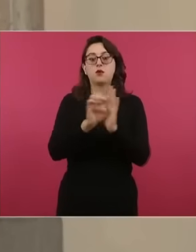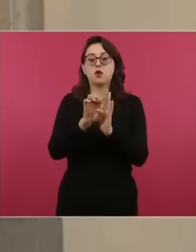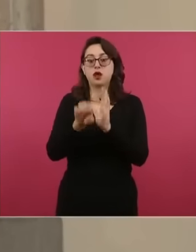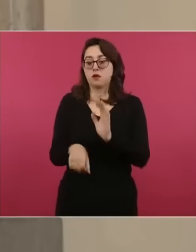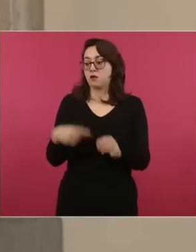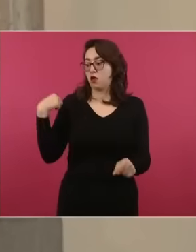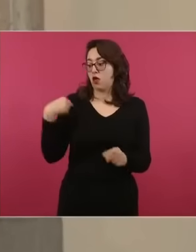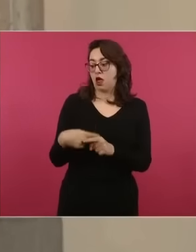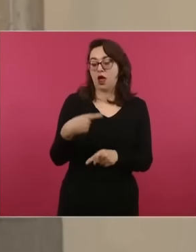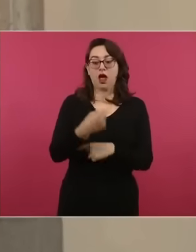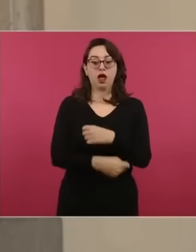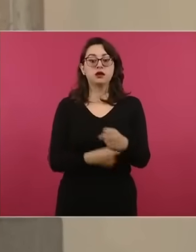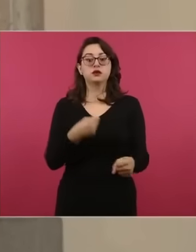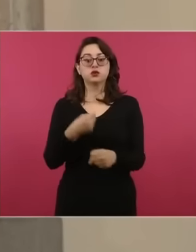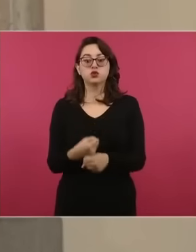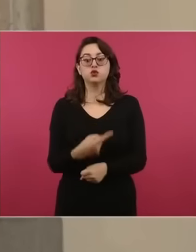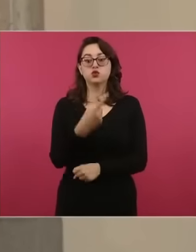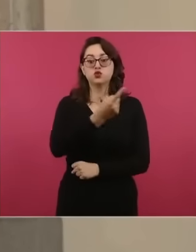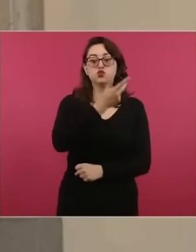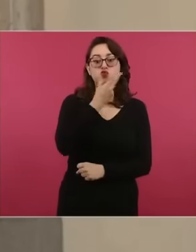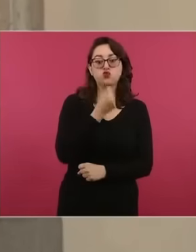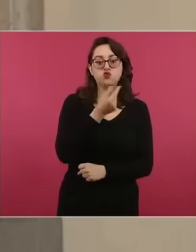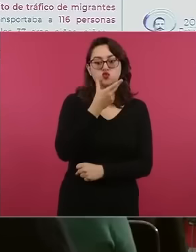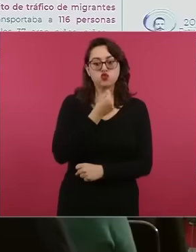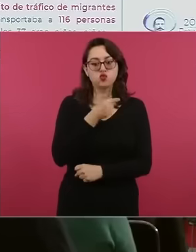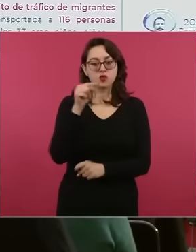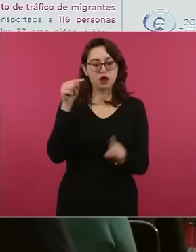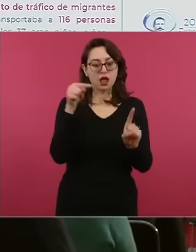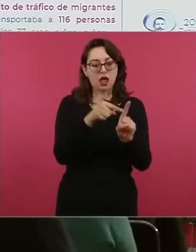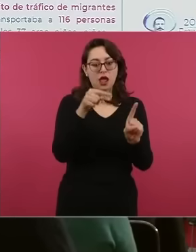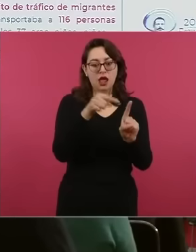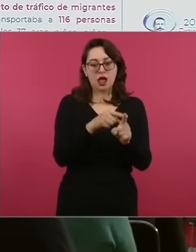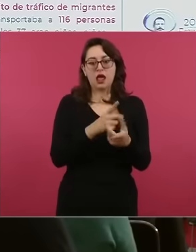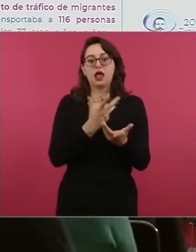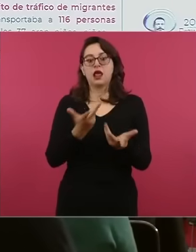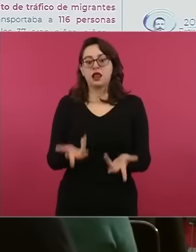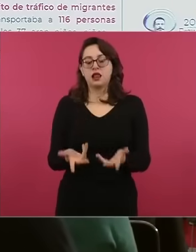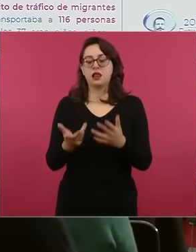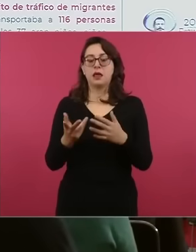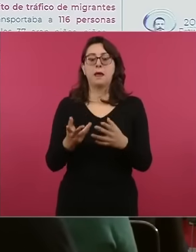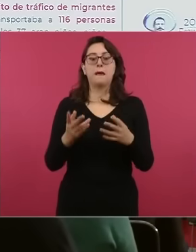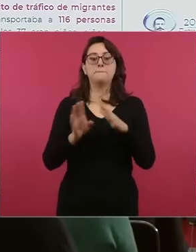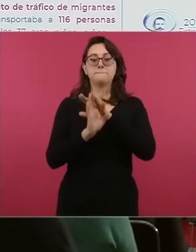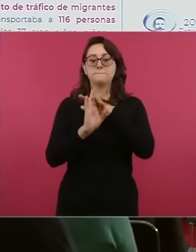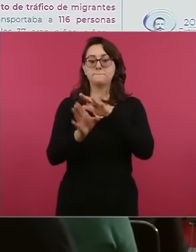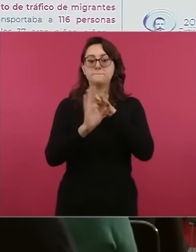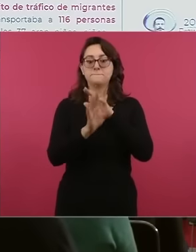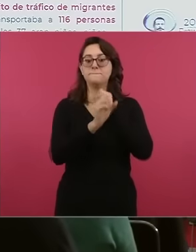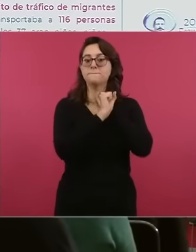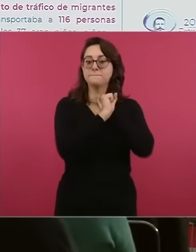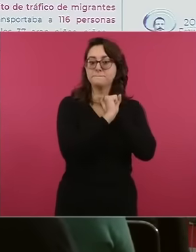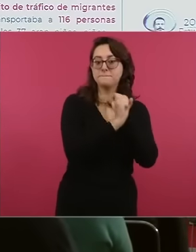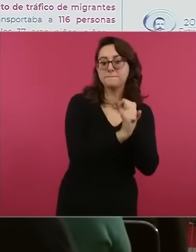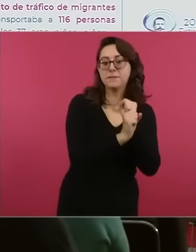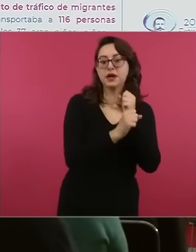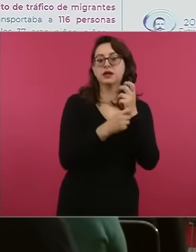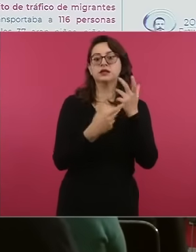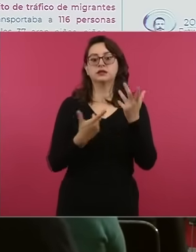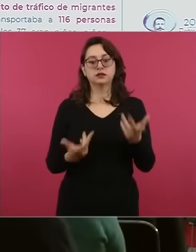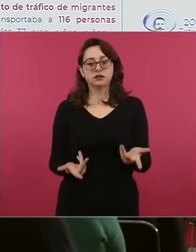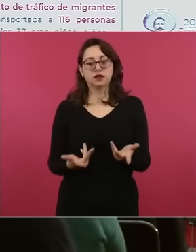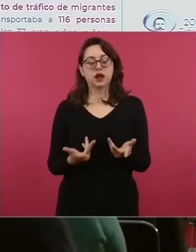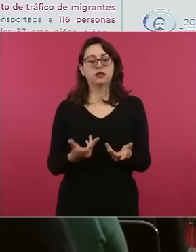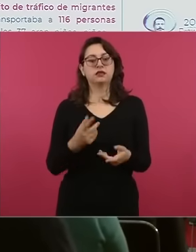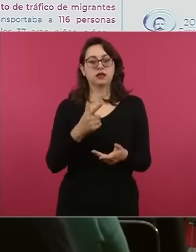determinó no vincular a proceso a un hombre investigado por el delito de tráfico de migrantes agravado y cohecho quien abordo de